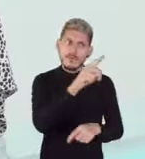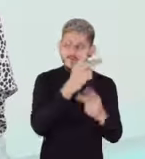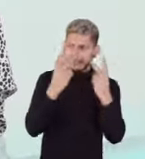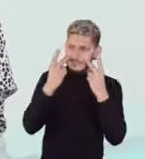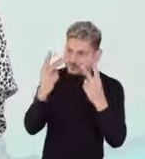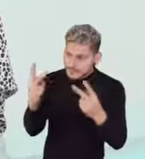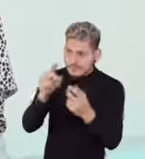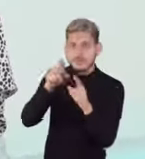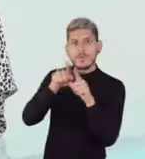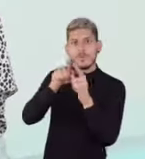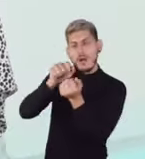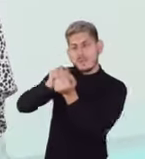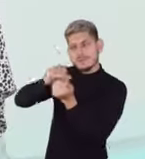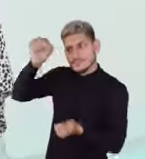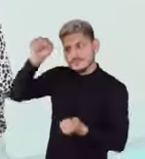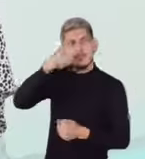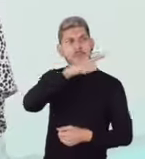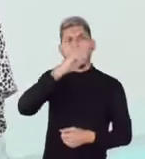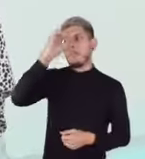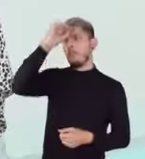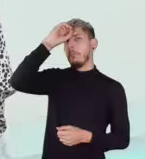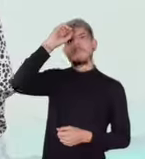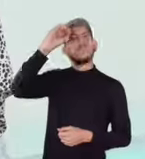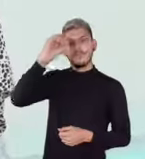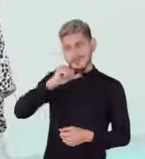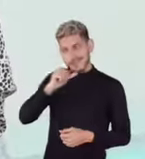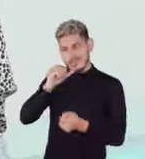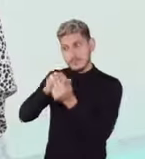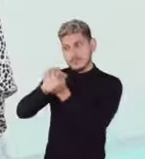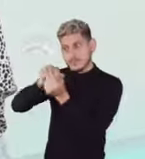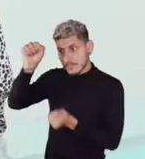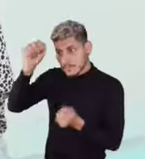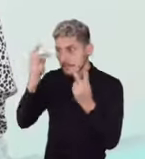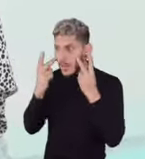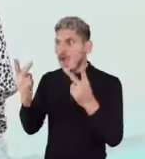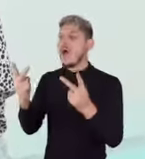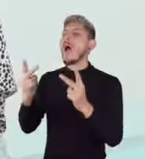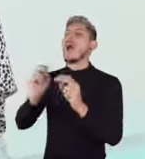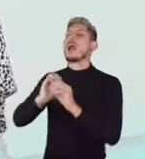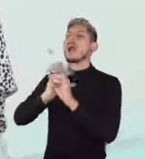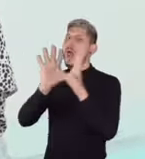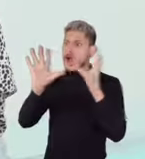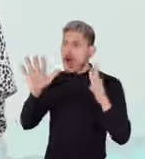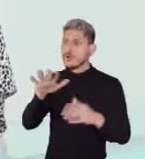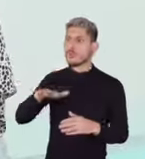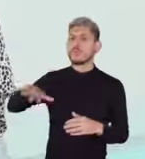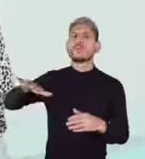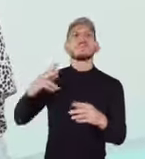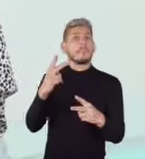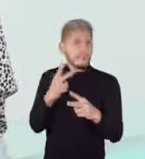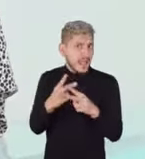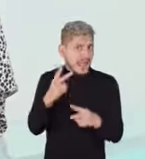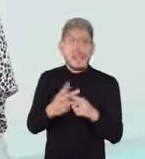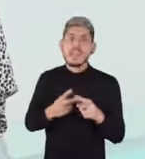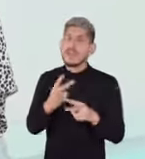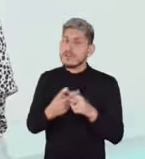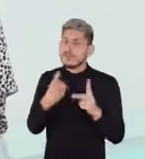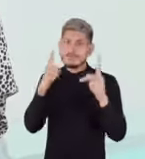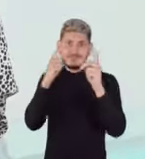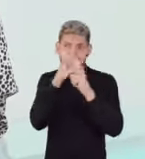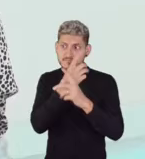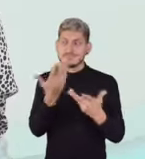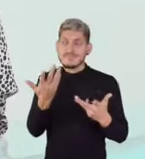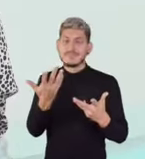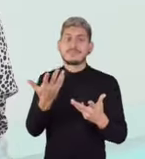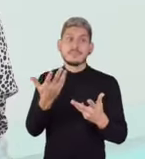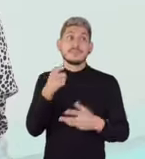evalúe realmente lo que está sucediendo en esta situación, en estos sectores, en estos territorios. Y recuerde que